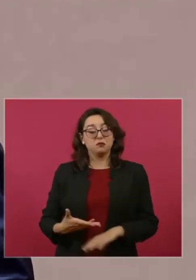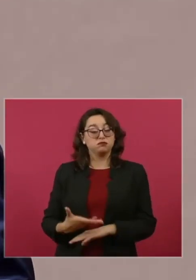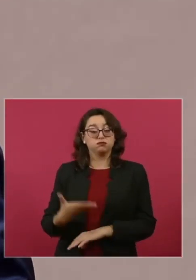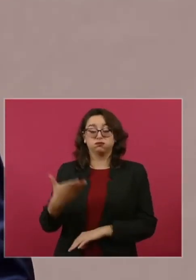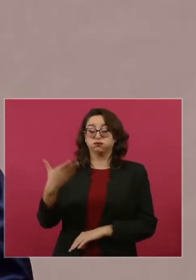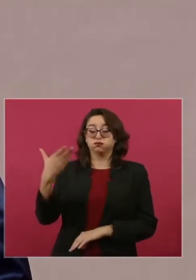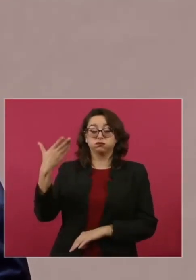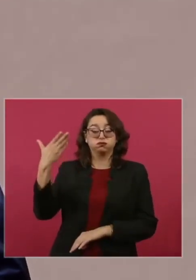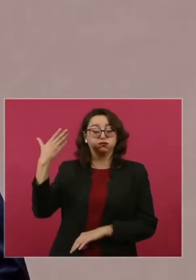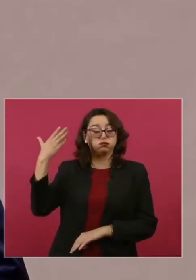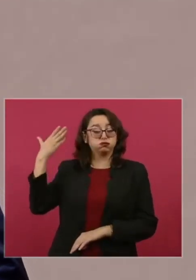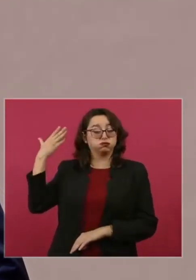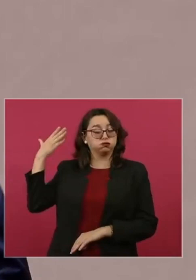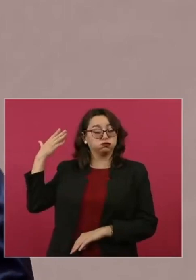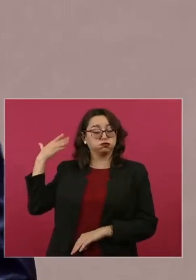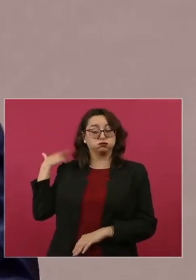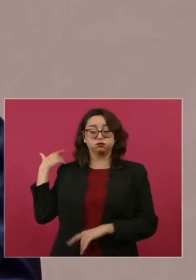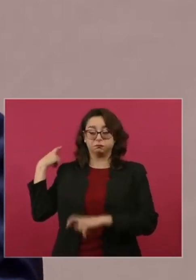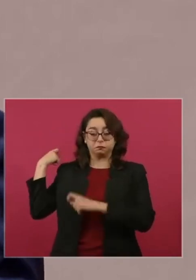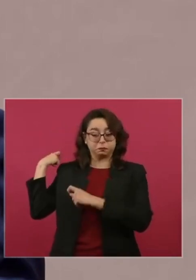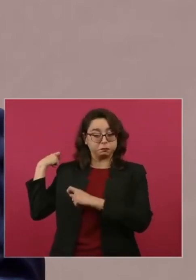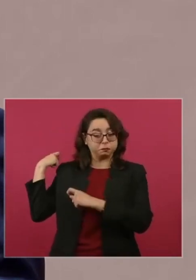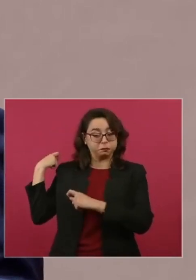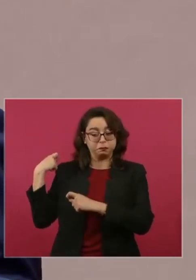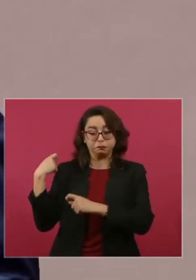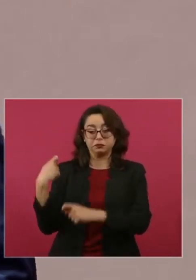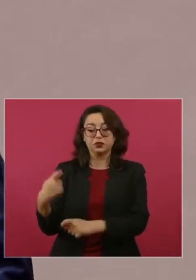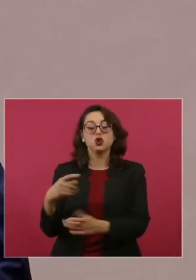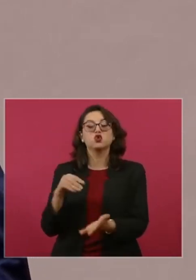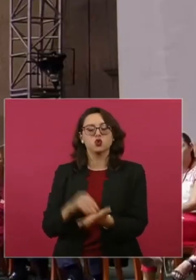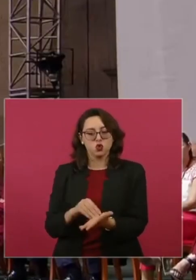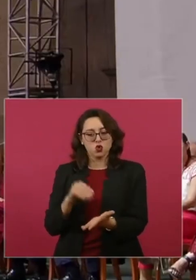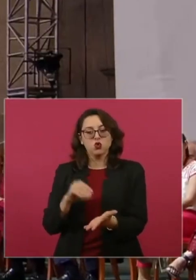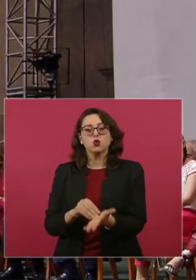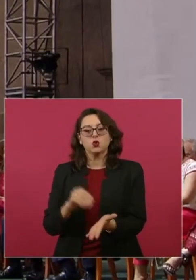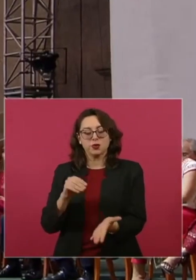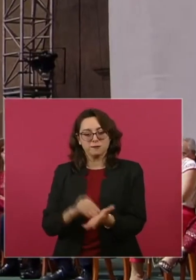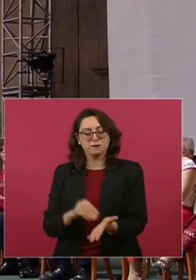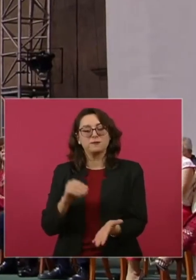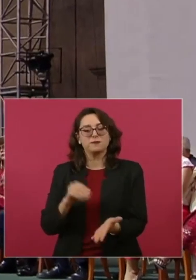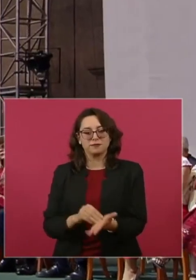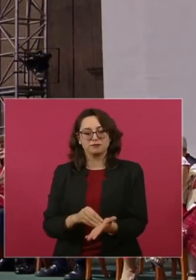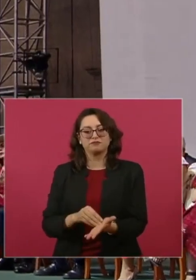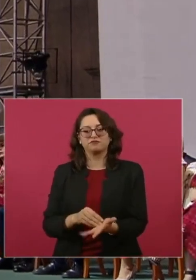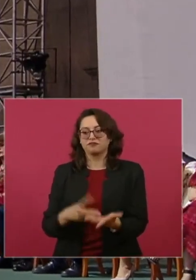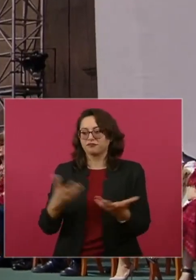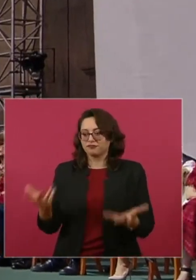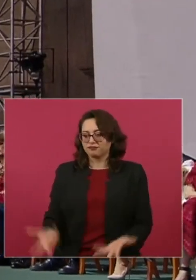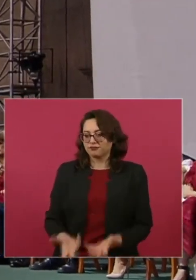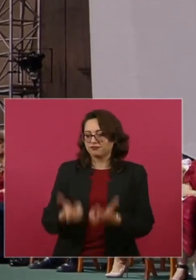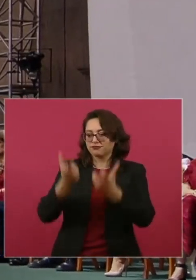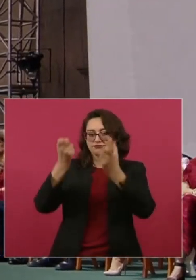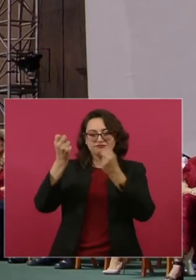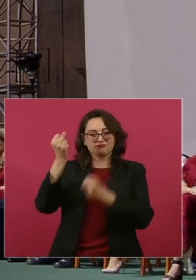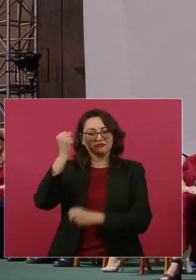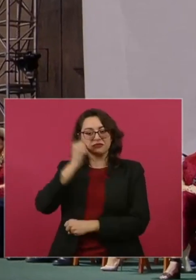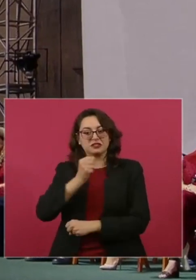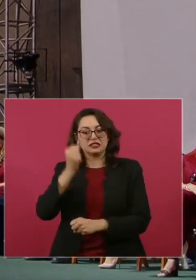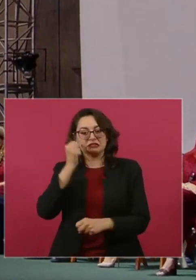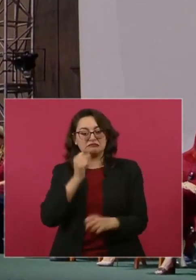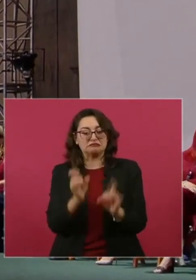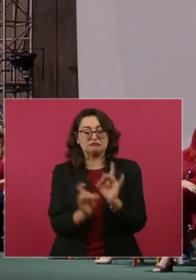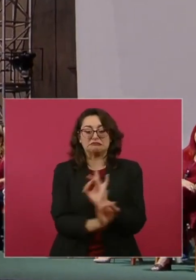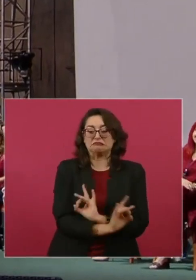conservado contra viento y marea throughout history, es lo que siempre no nos pone a salvo ante